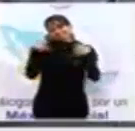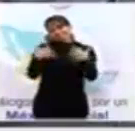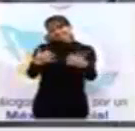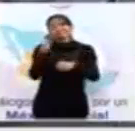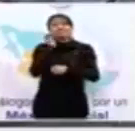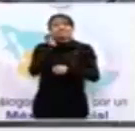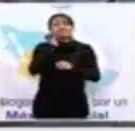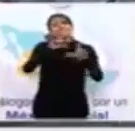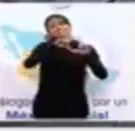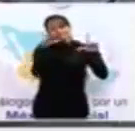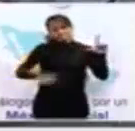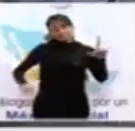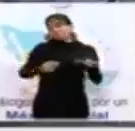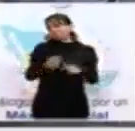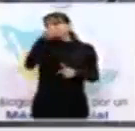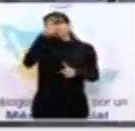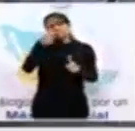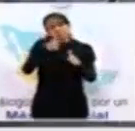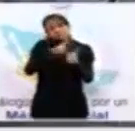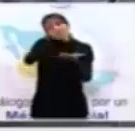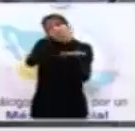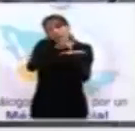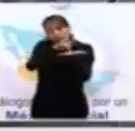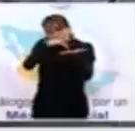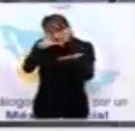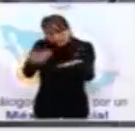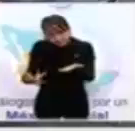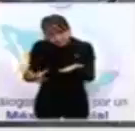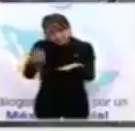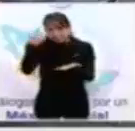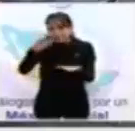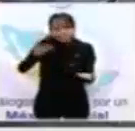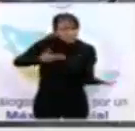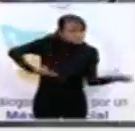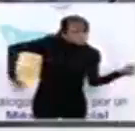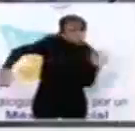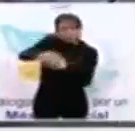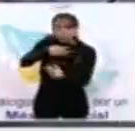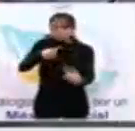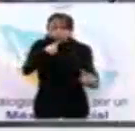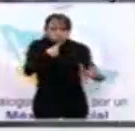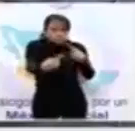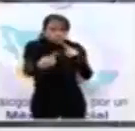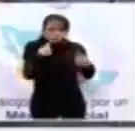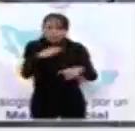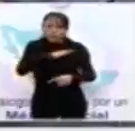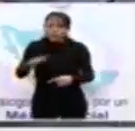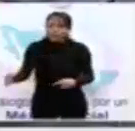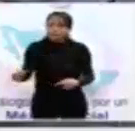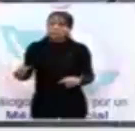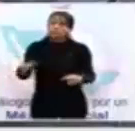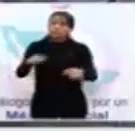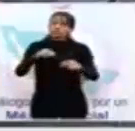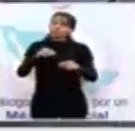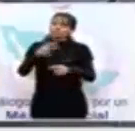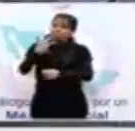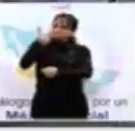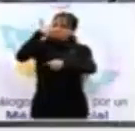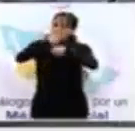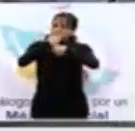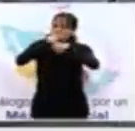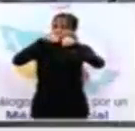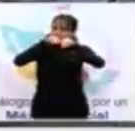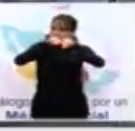agradecer la oportunidad de dialogar de frente a la nación a través de las cámaras